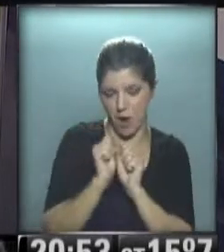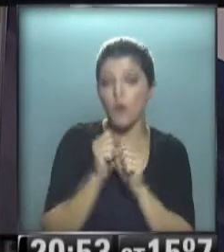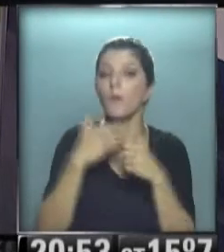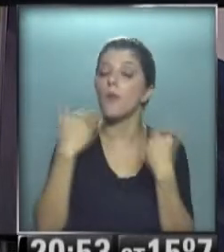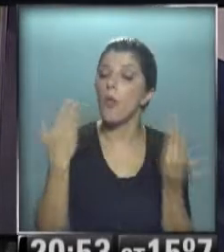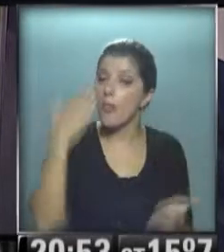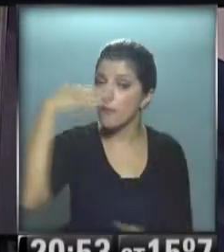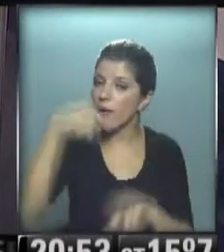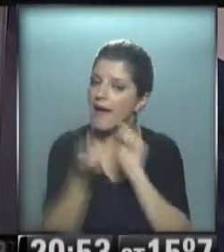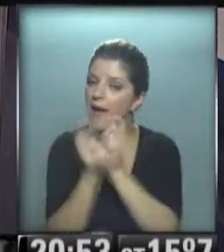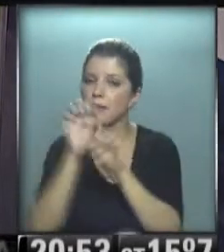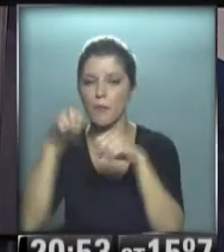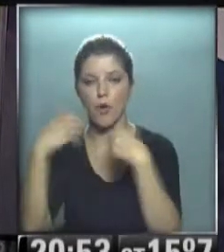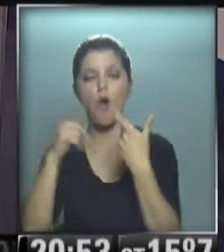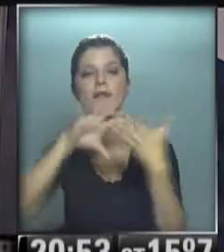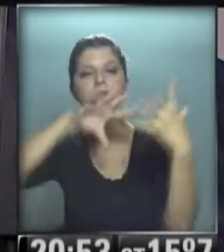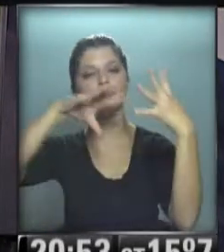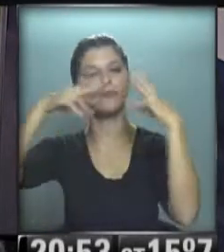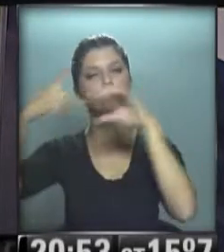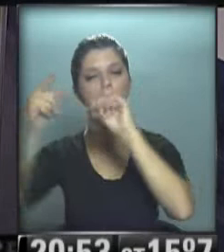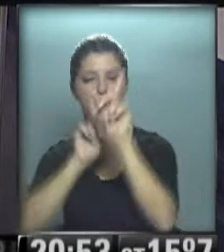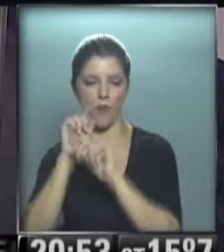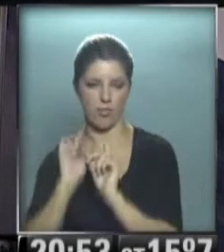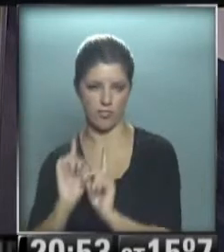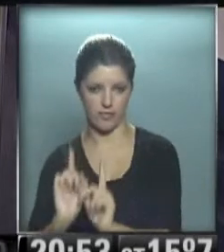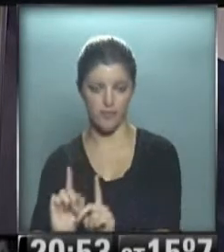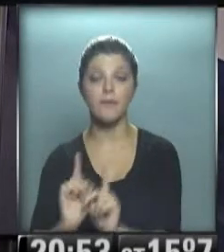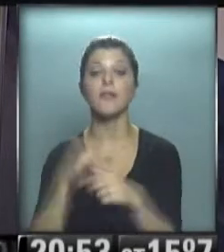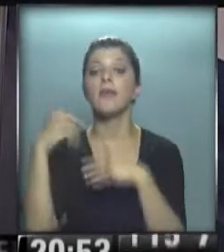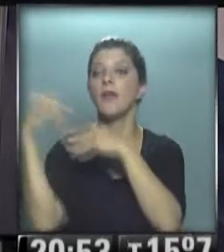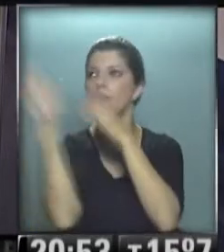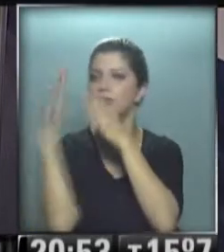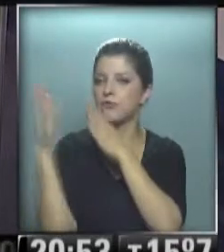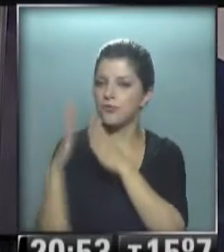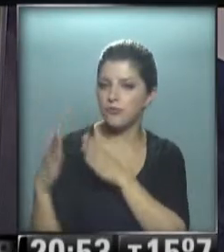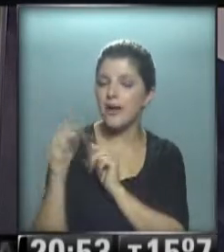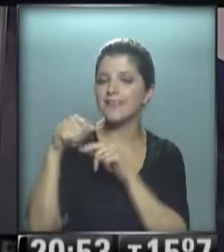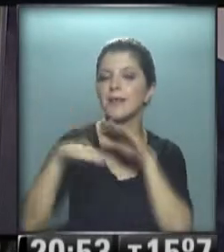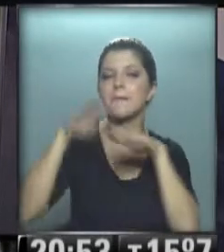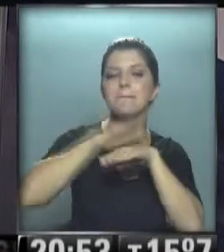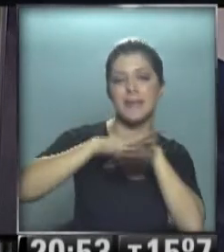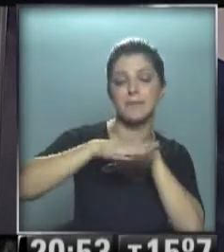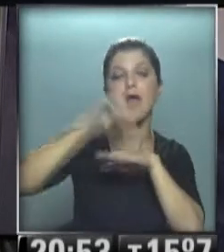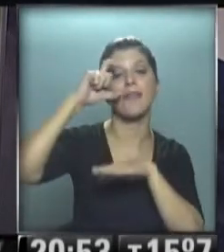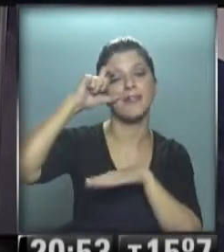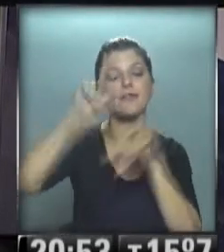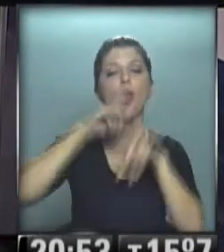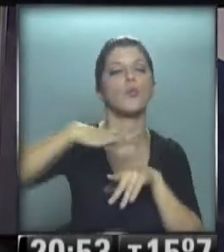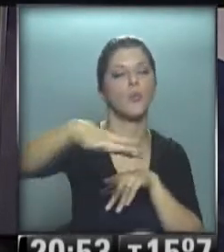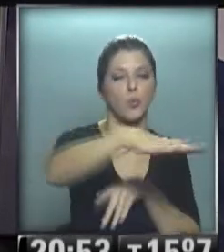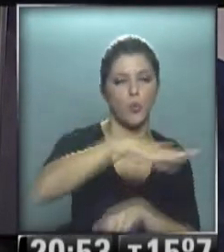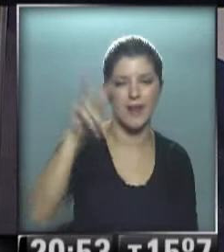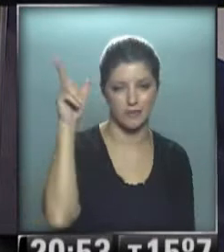ya con tendencia a mejorar, pero el cielo va a continuar con nubosidad variable. El viento soplará del sudeste, 10 grados la mínima en área urbana, 8 grados en